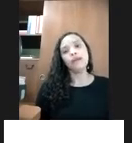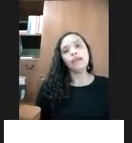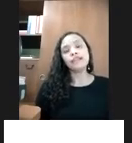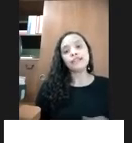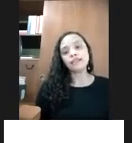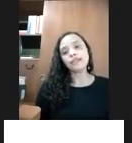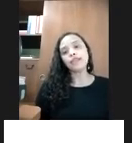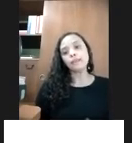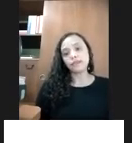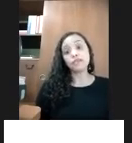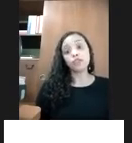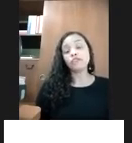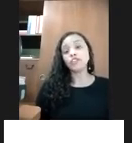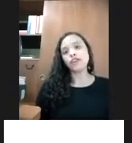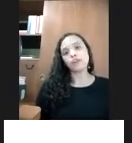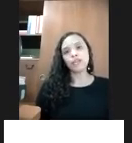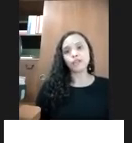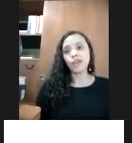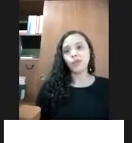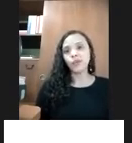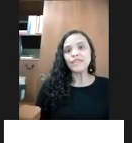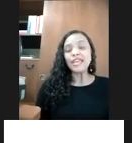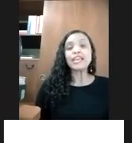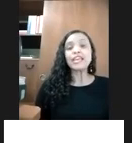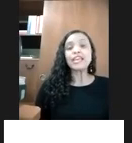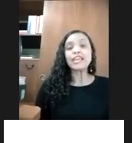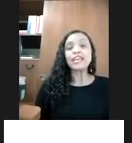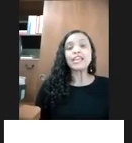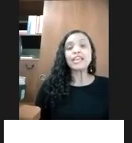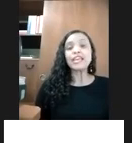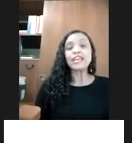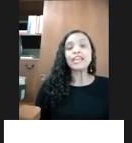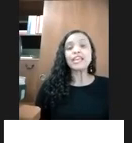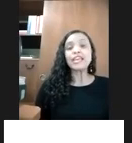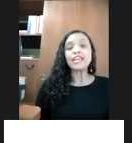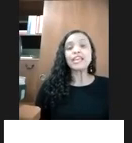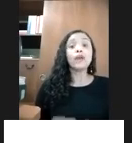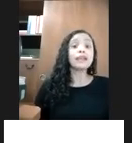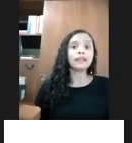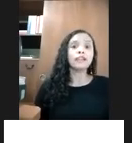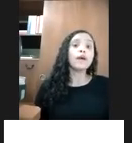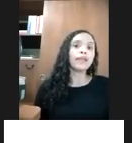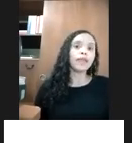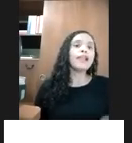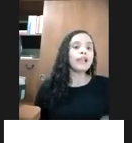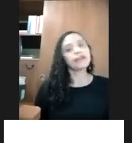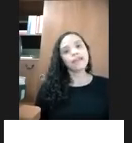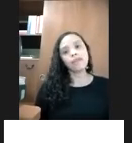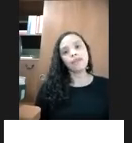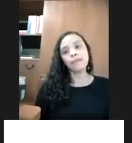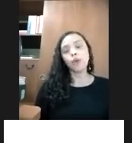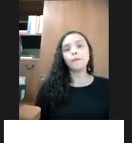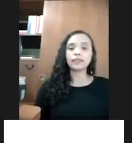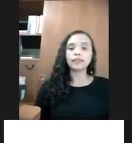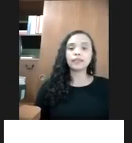la incidencia de padecimiento de infecciones respiratorias agudas. Y esto es alarmante toda vez que la escasez de medicamentos